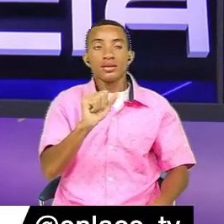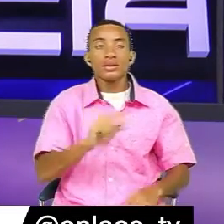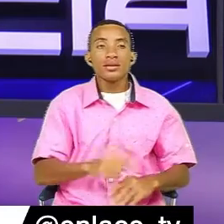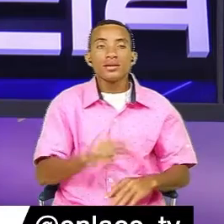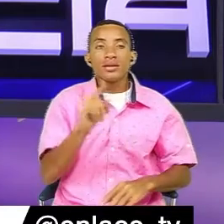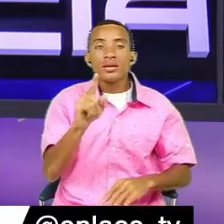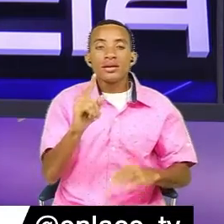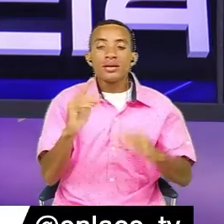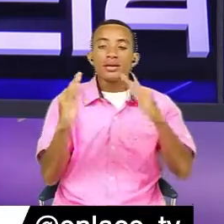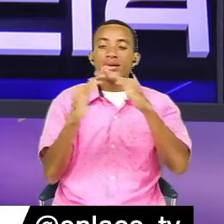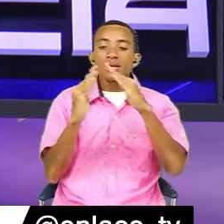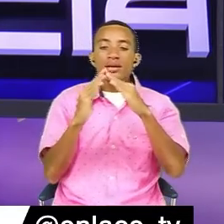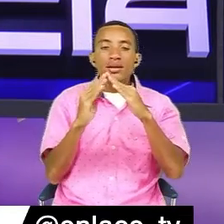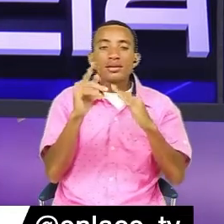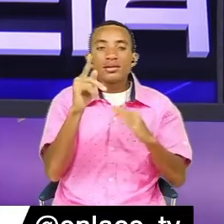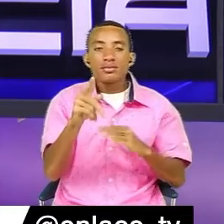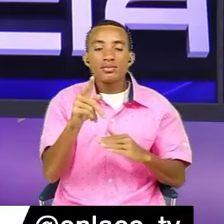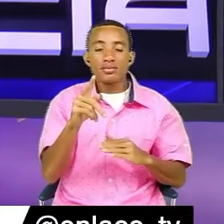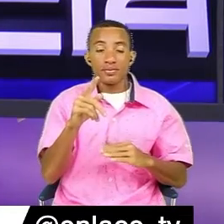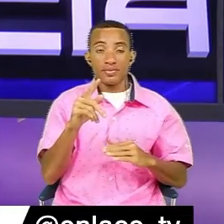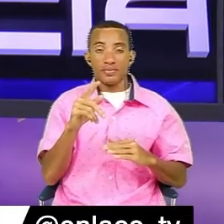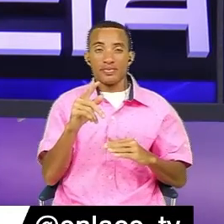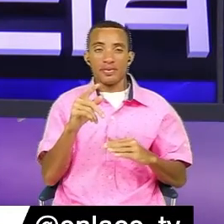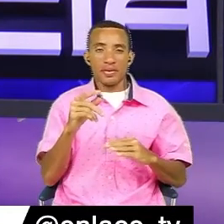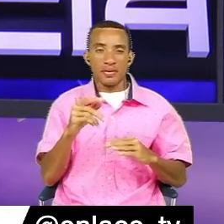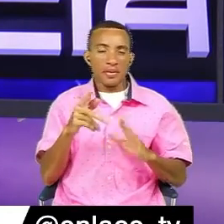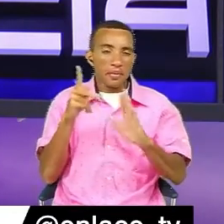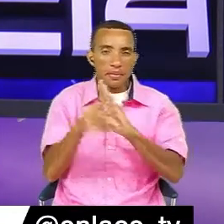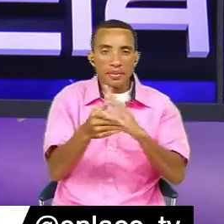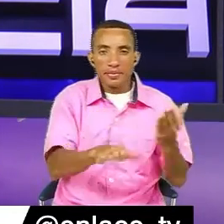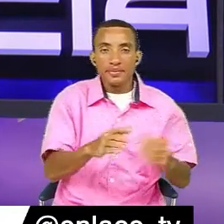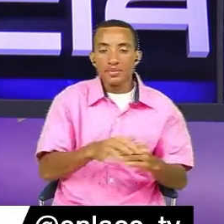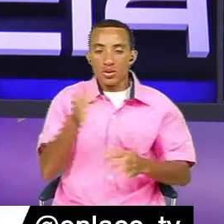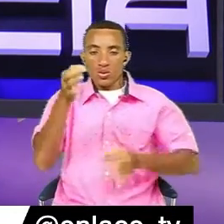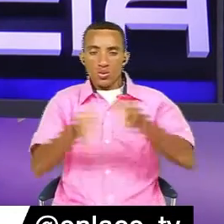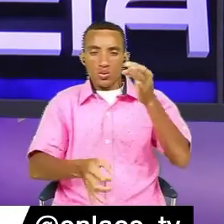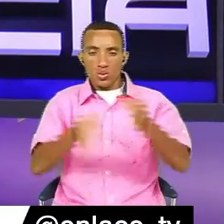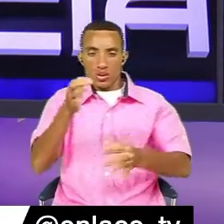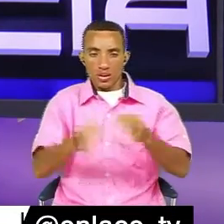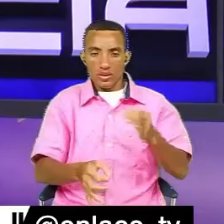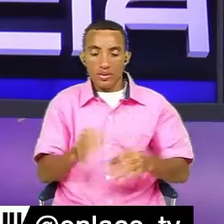propia vivienda. Familiares que estuvieron en audiencia afirman que el juez no lo privó de su